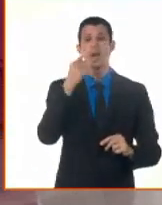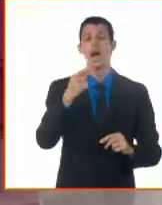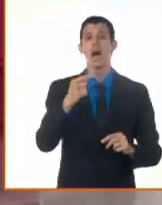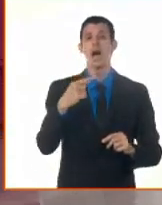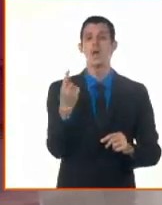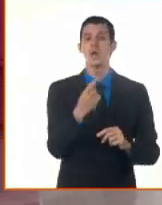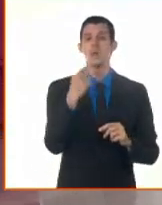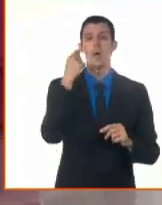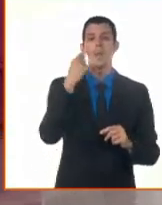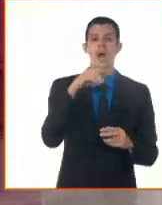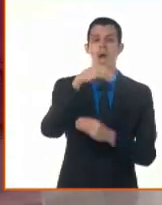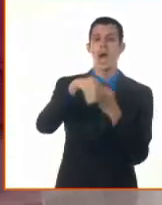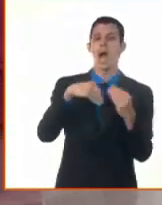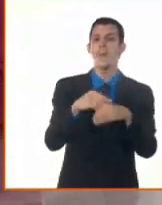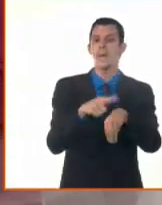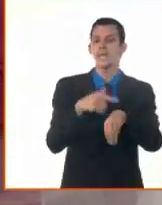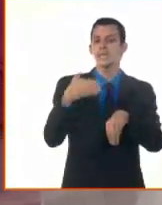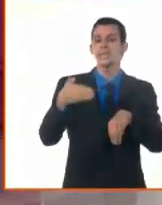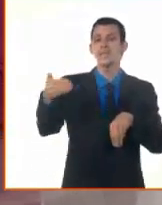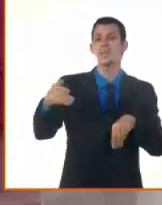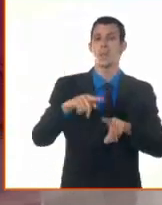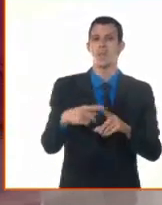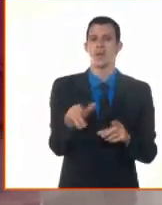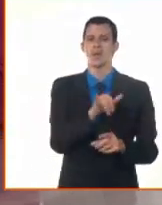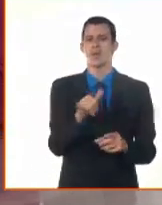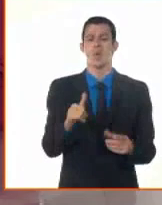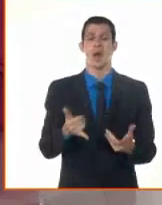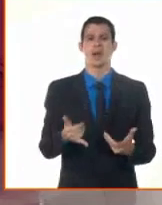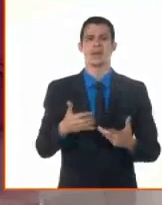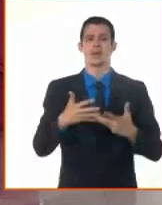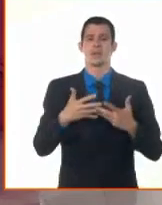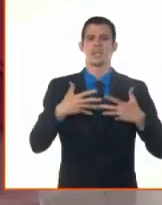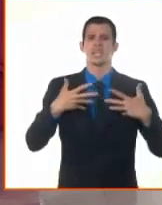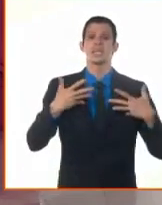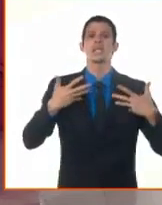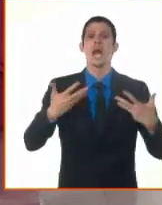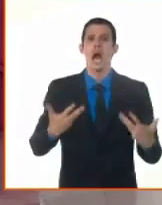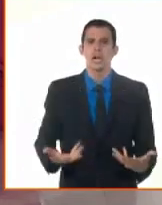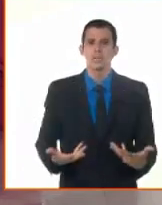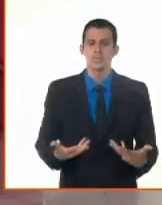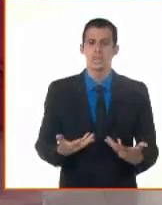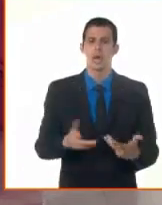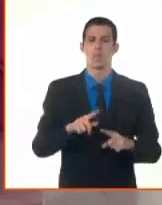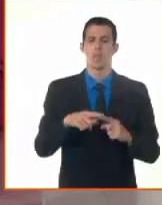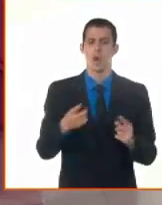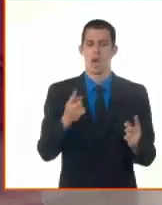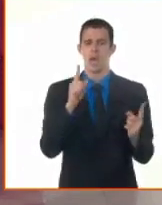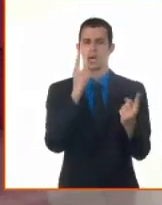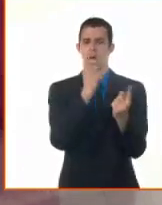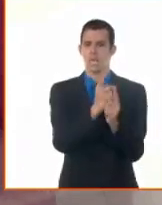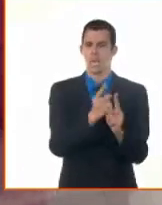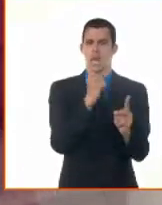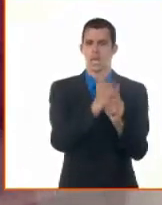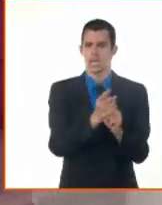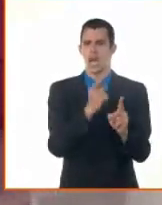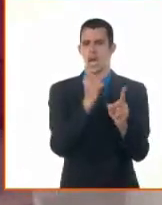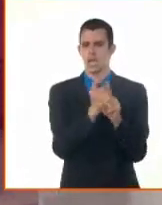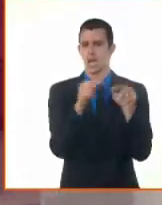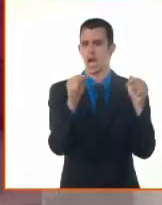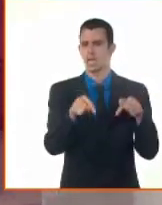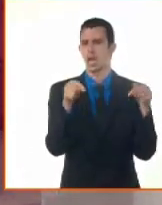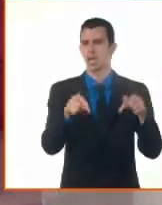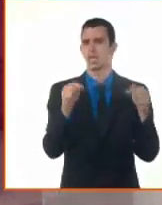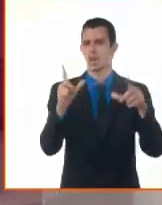al agotamiento tal vez del propio mecanismo que llegado su momento no